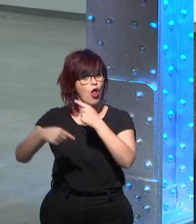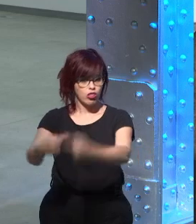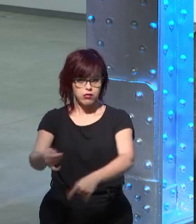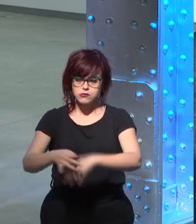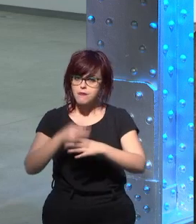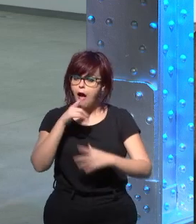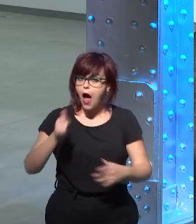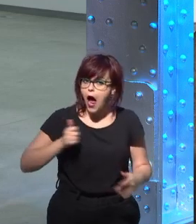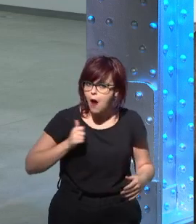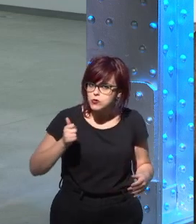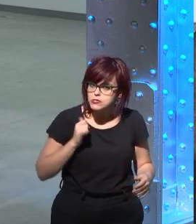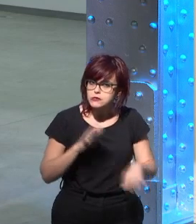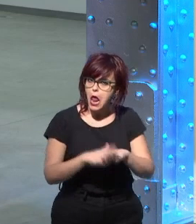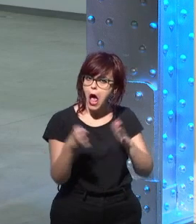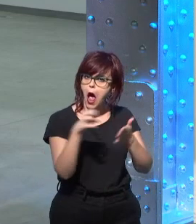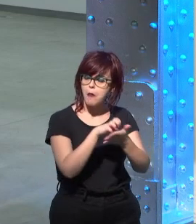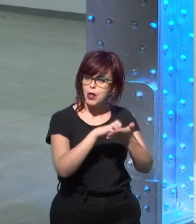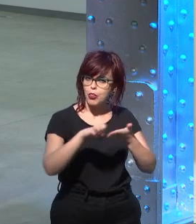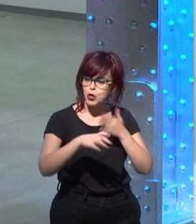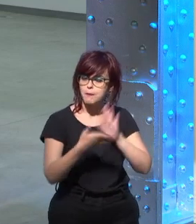el máximo partido posible.